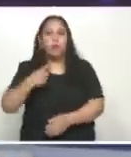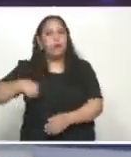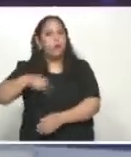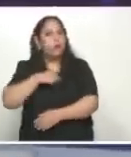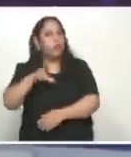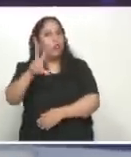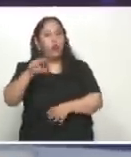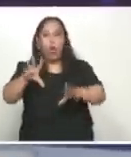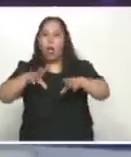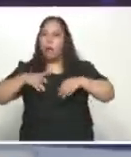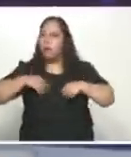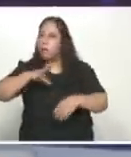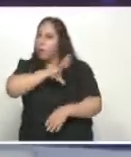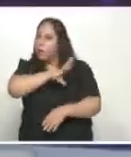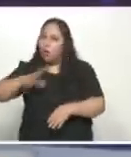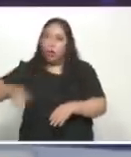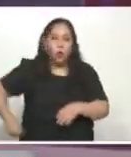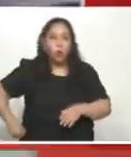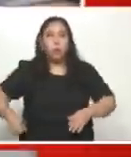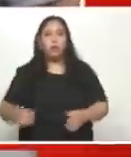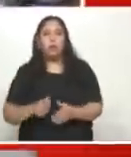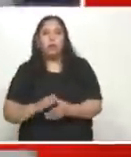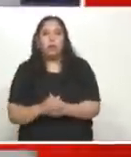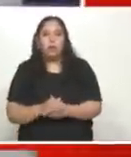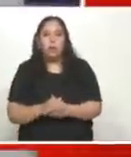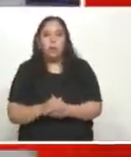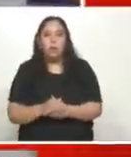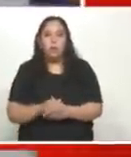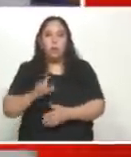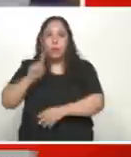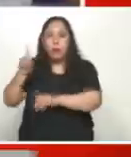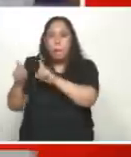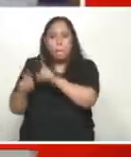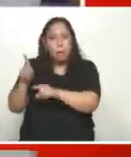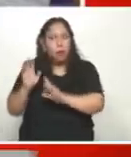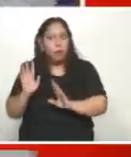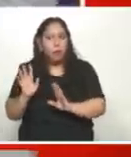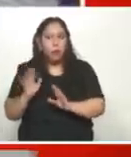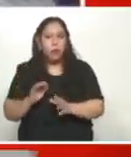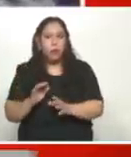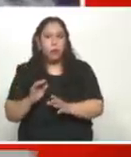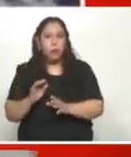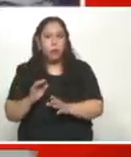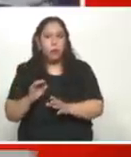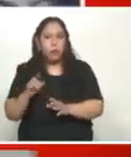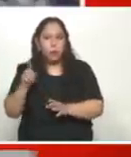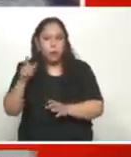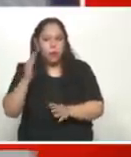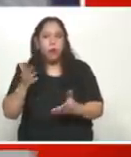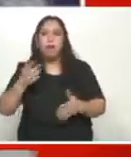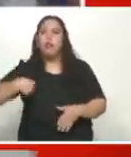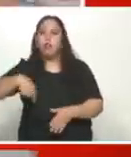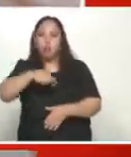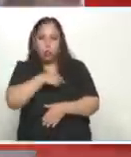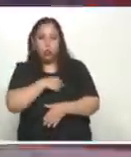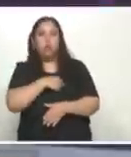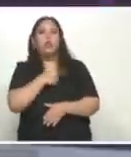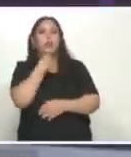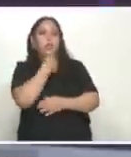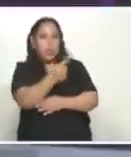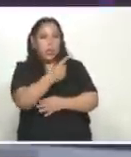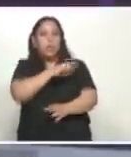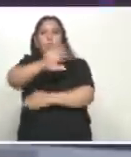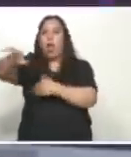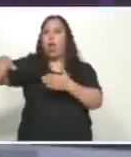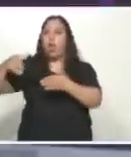que históricamente nos ha metido. ¿Y alguno se ha desviado? ¿O se ha tratado de desviar? Lo que hemos visto, y es lo que le exigimos a todos y a todas las funcionarias,